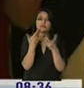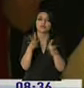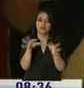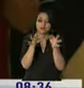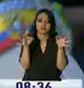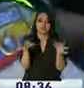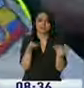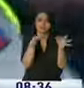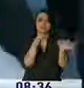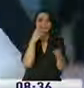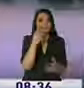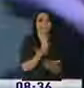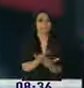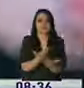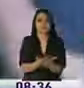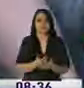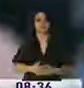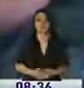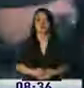evidencia.